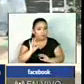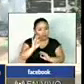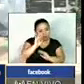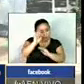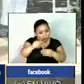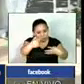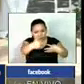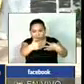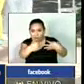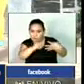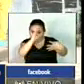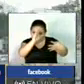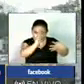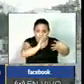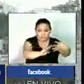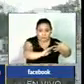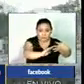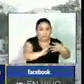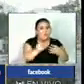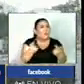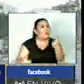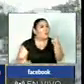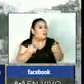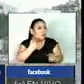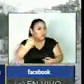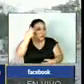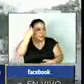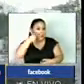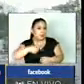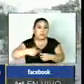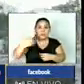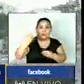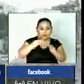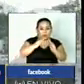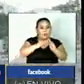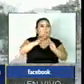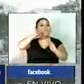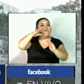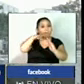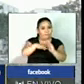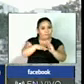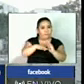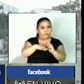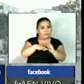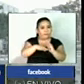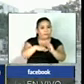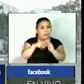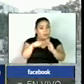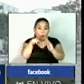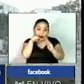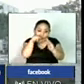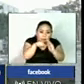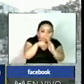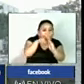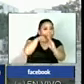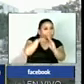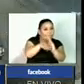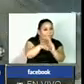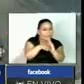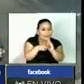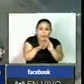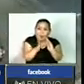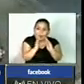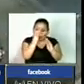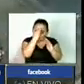las disposiciones. La principal, mantener la cuarentena domiciliaria. Quedarse en casa, haciendo